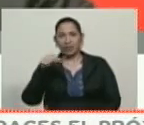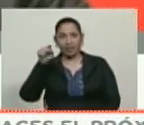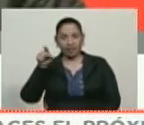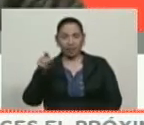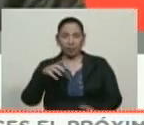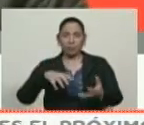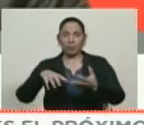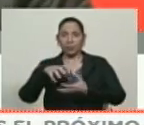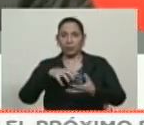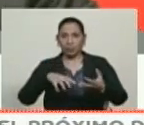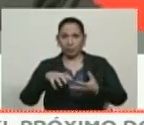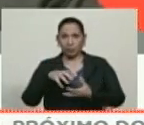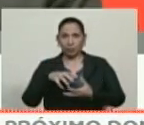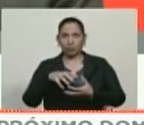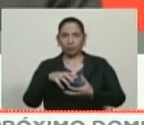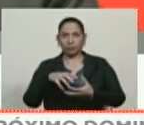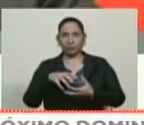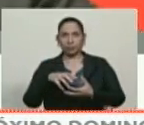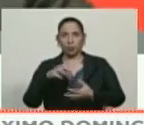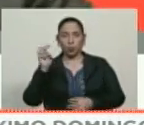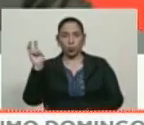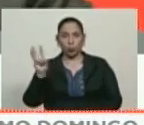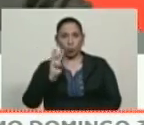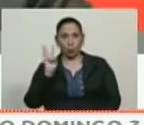si Washington